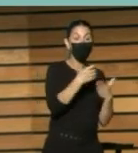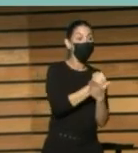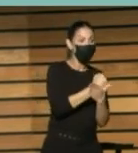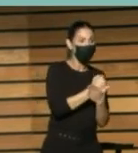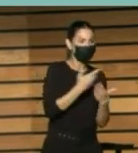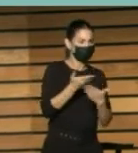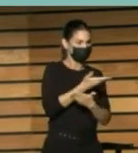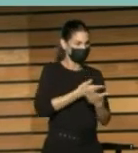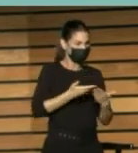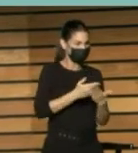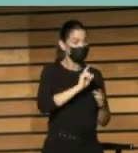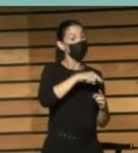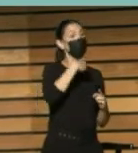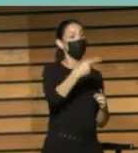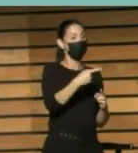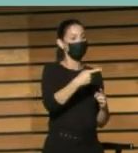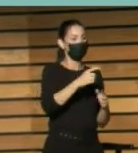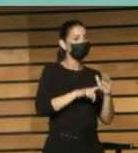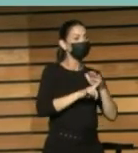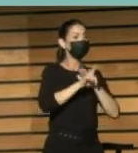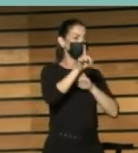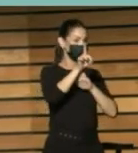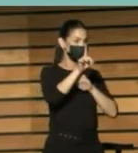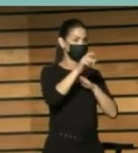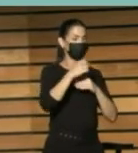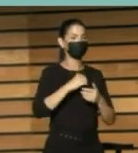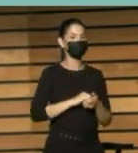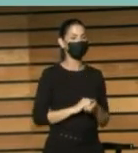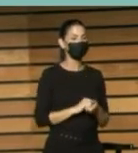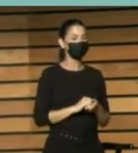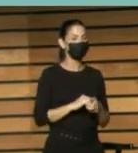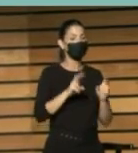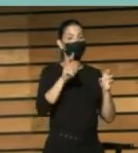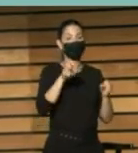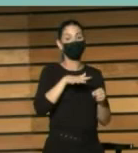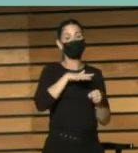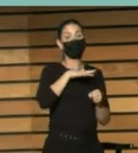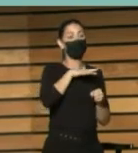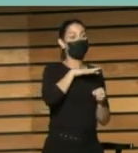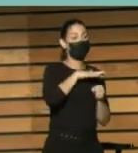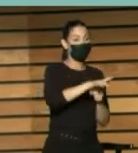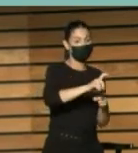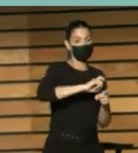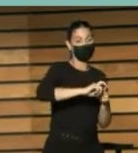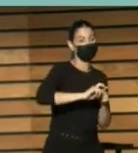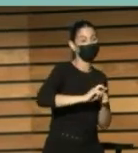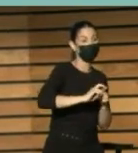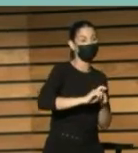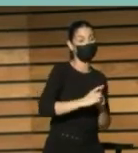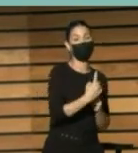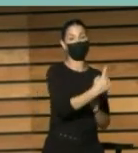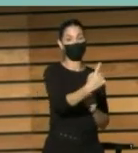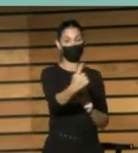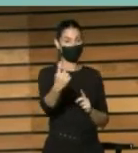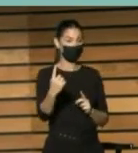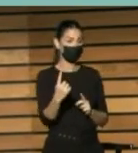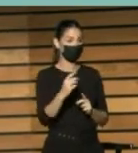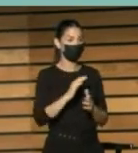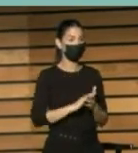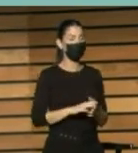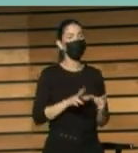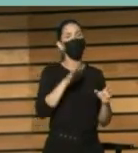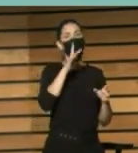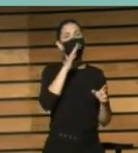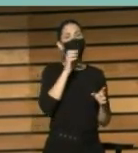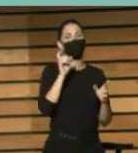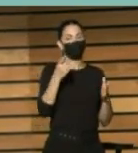lanzada para trabajar, y por supuesto todas las demás instituciones en el ámbito de sus competencias lo mismo. Hablemos